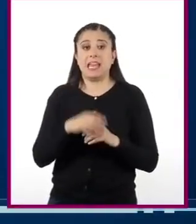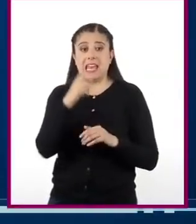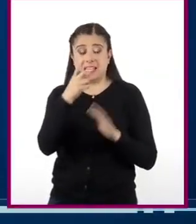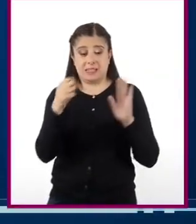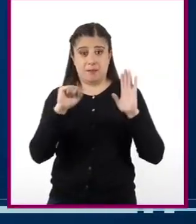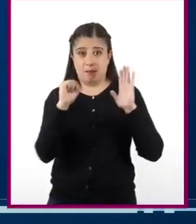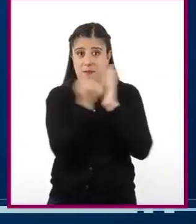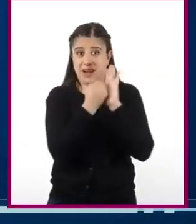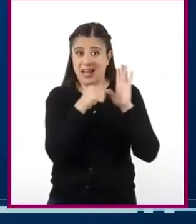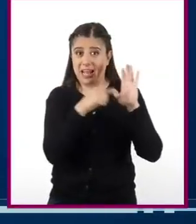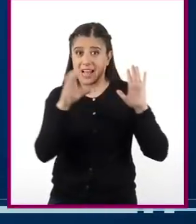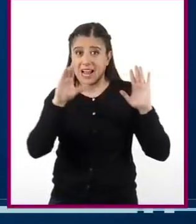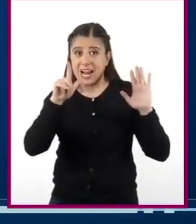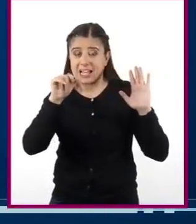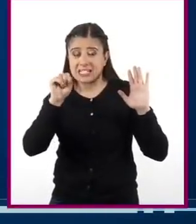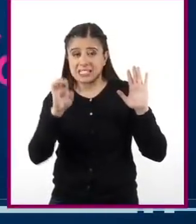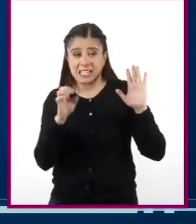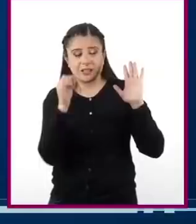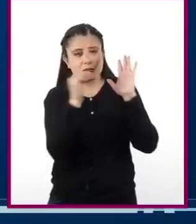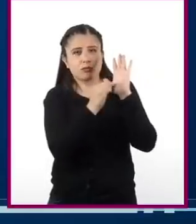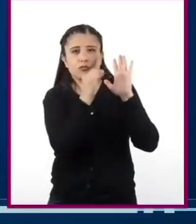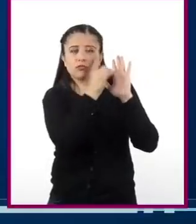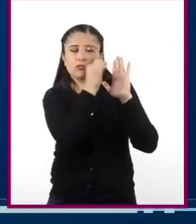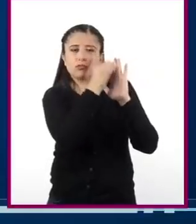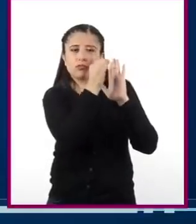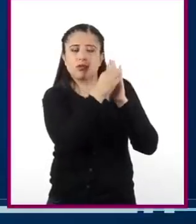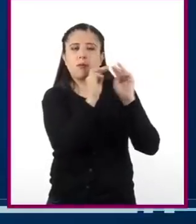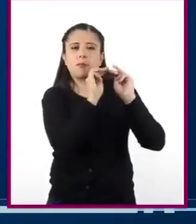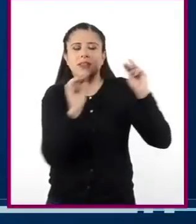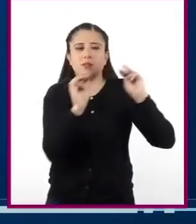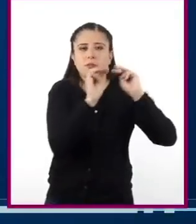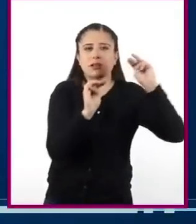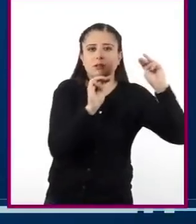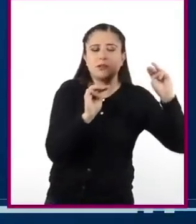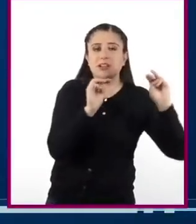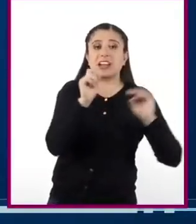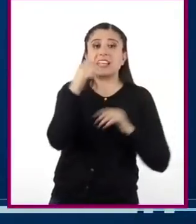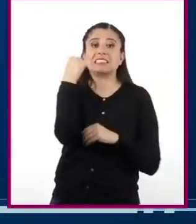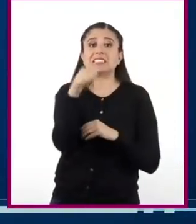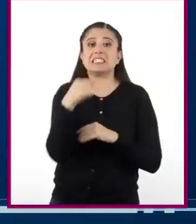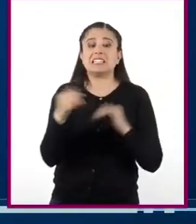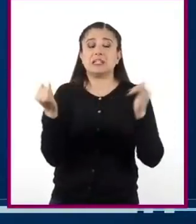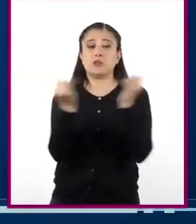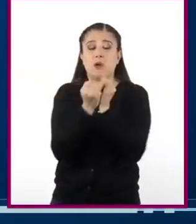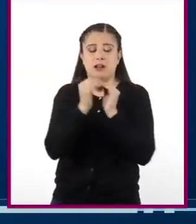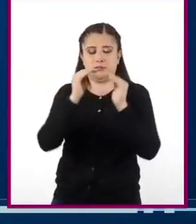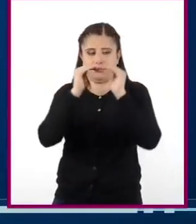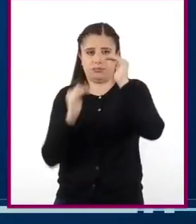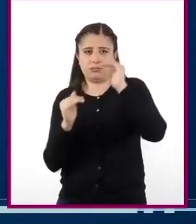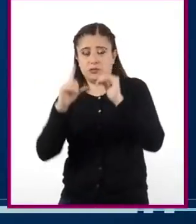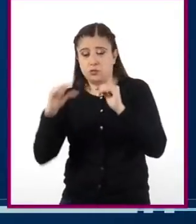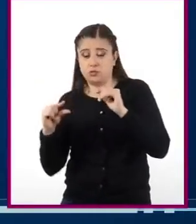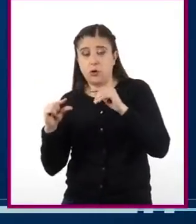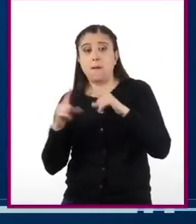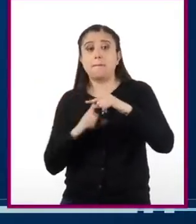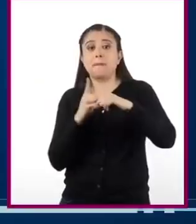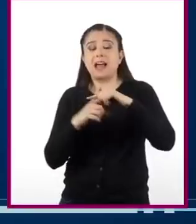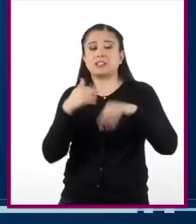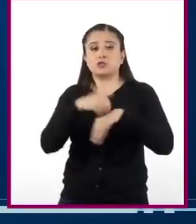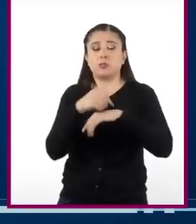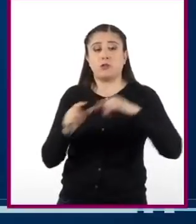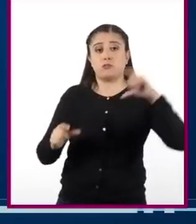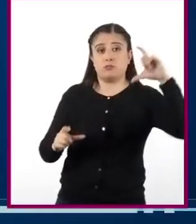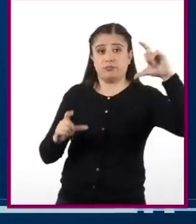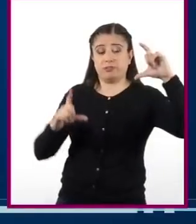de clase corresponden al punto medio de cada intervalo, es decir, es igual al valor del límite inferior más el del límite